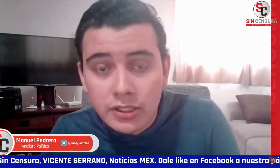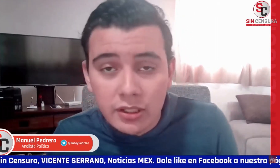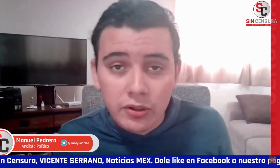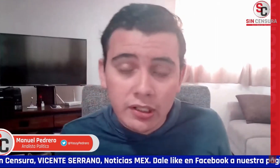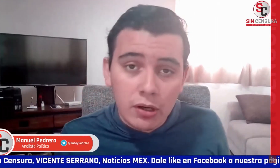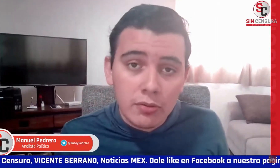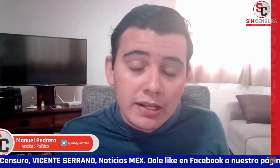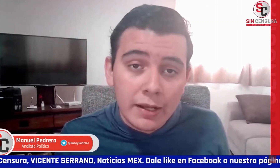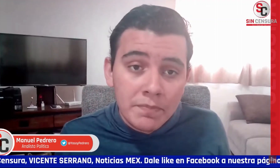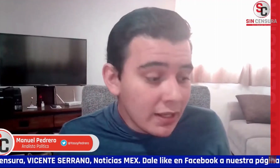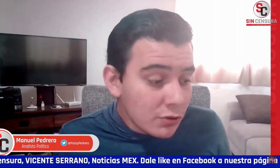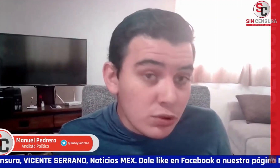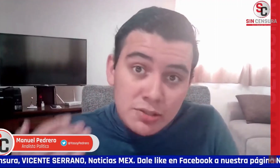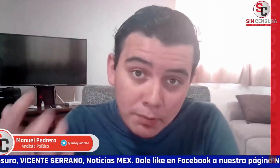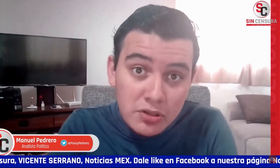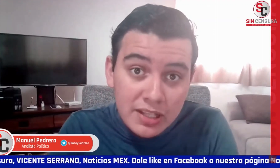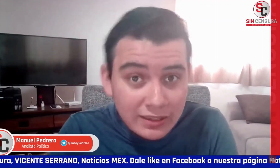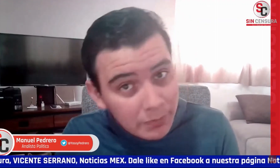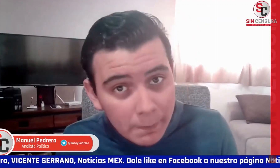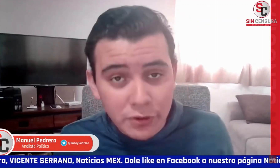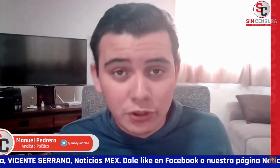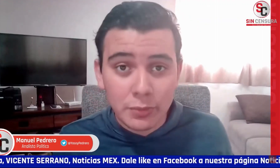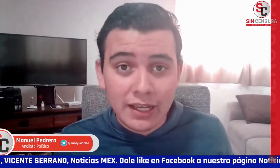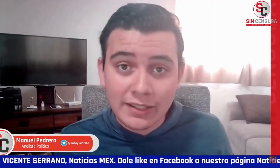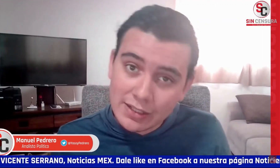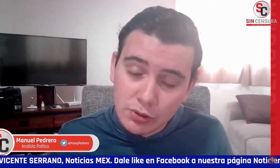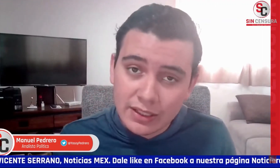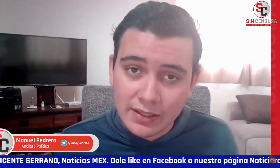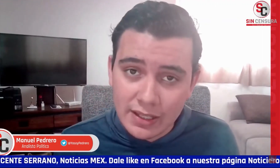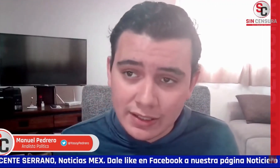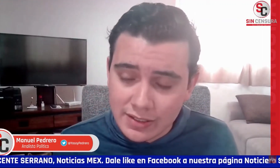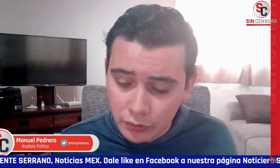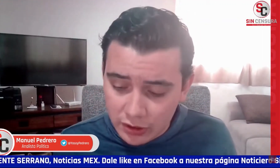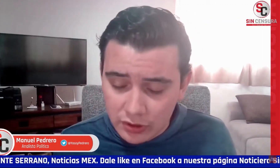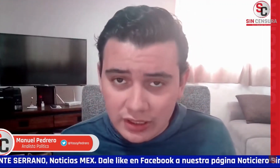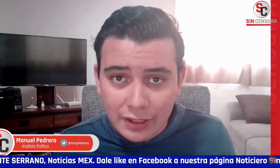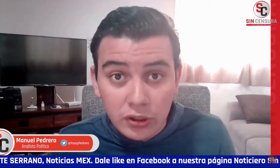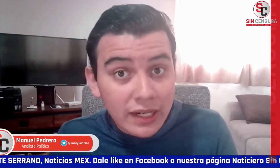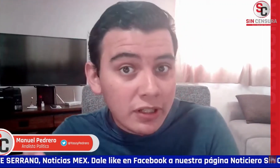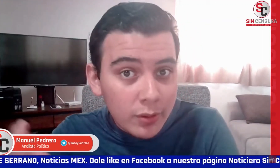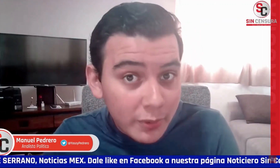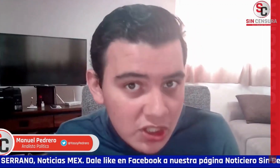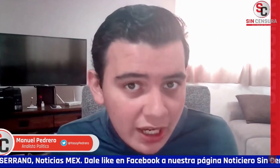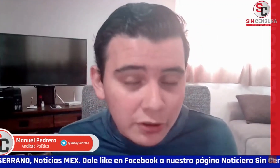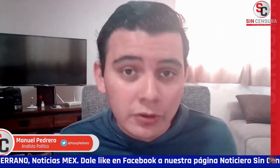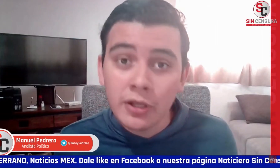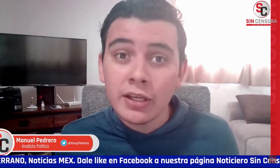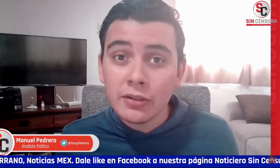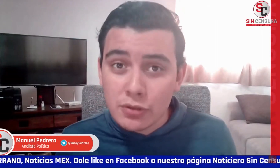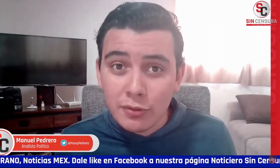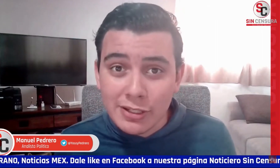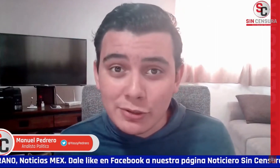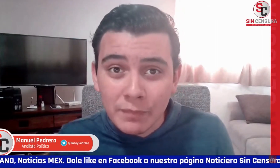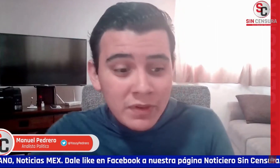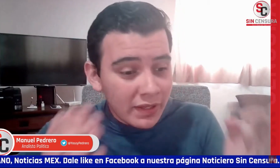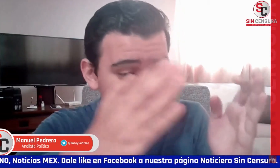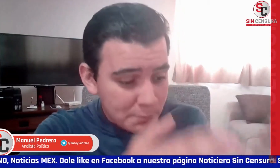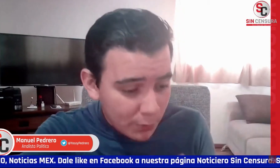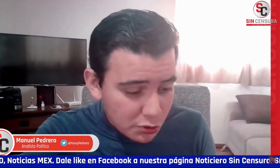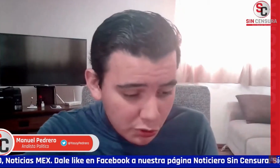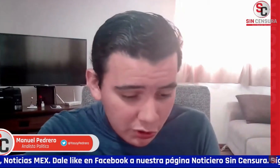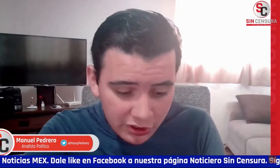Moreira, exgobernador de Coahuila, su esposa, también plurinominal y actual candidata al gobierno de Hidalgo, Carolina Davillano, y no solo